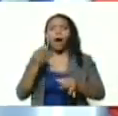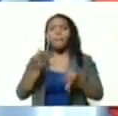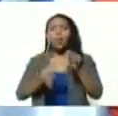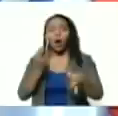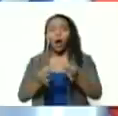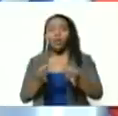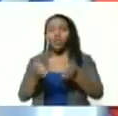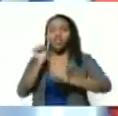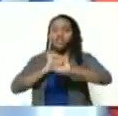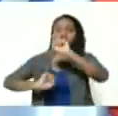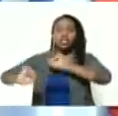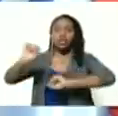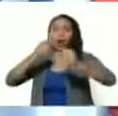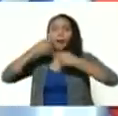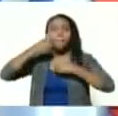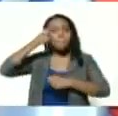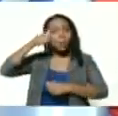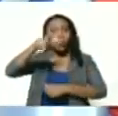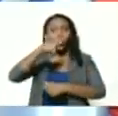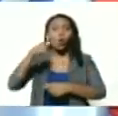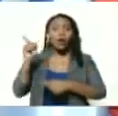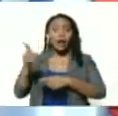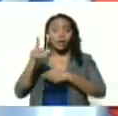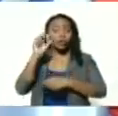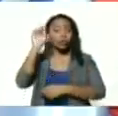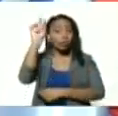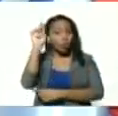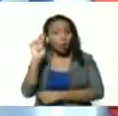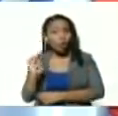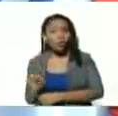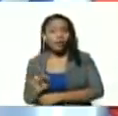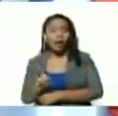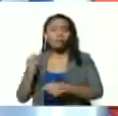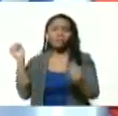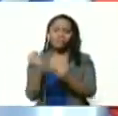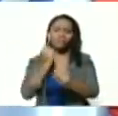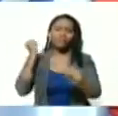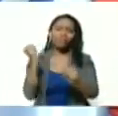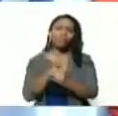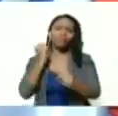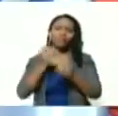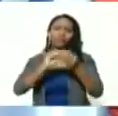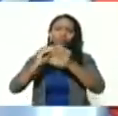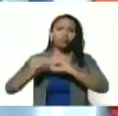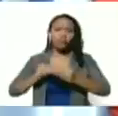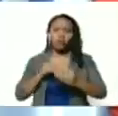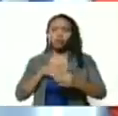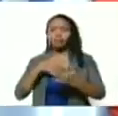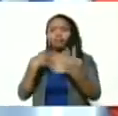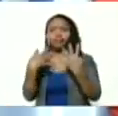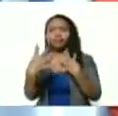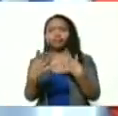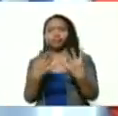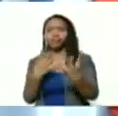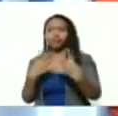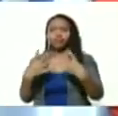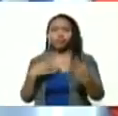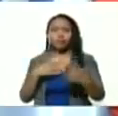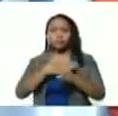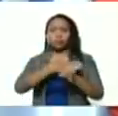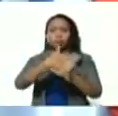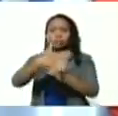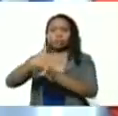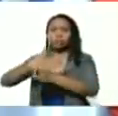defensores públicos, etcétera, que día a día transitamos nos batimos en